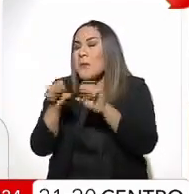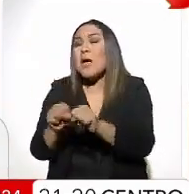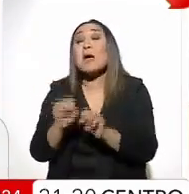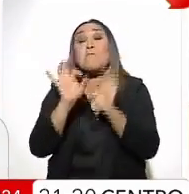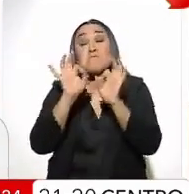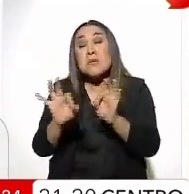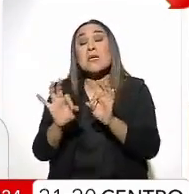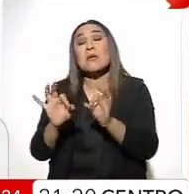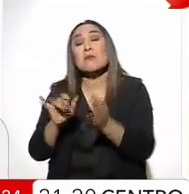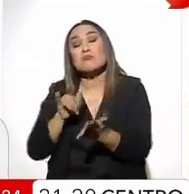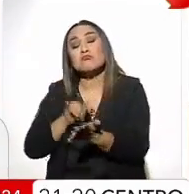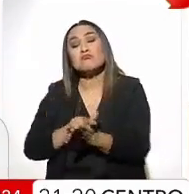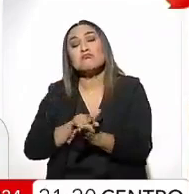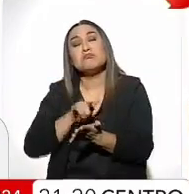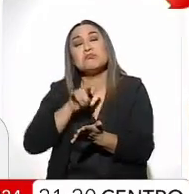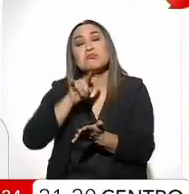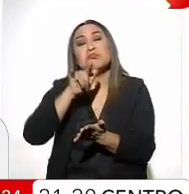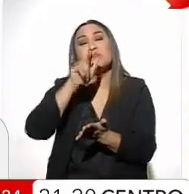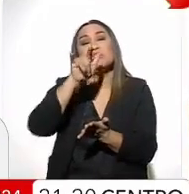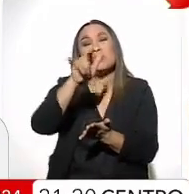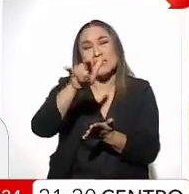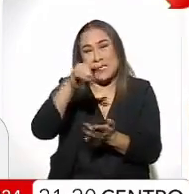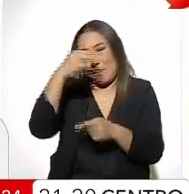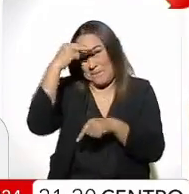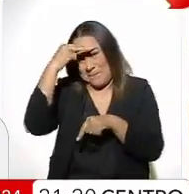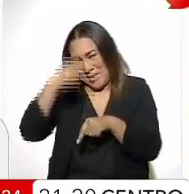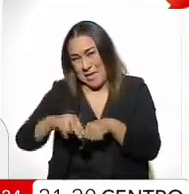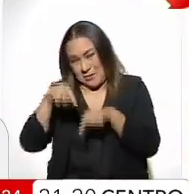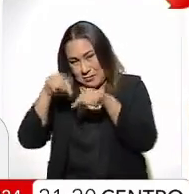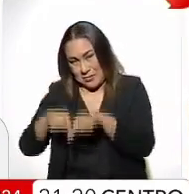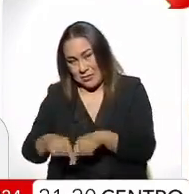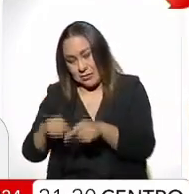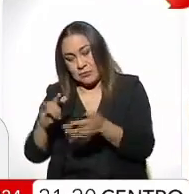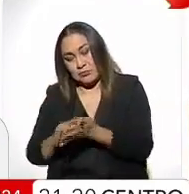despegó el avión de México